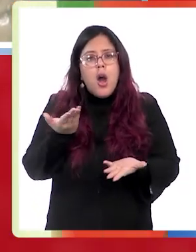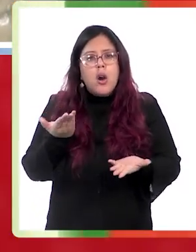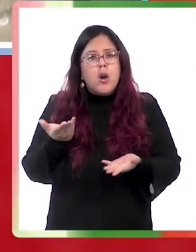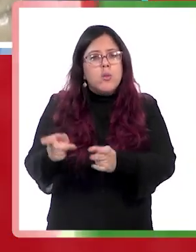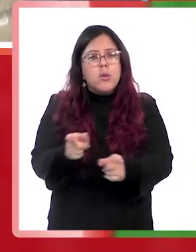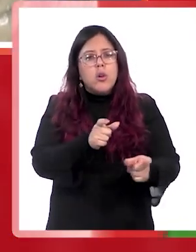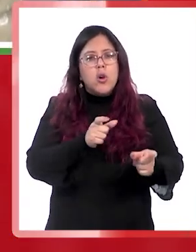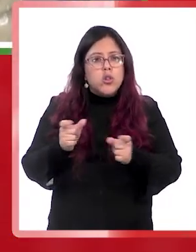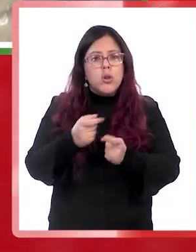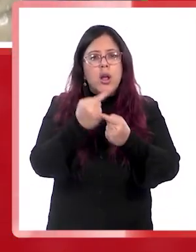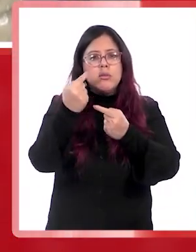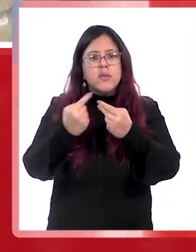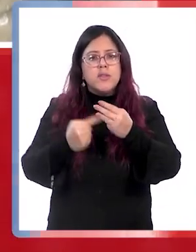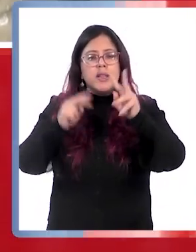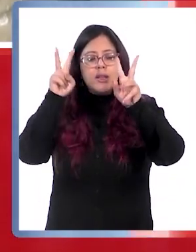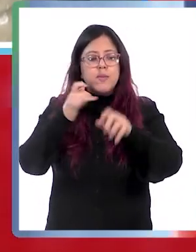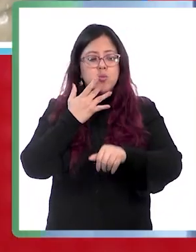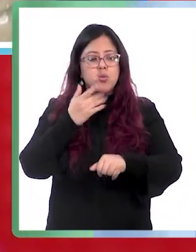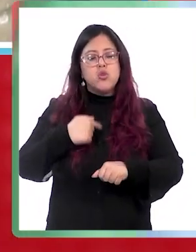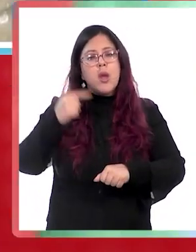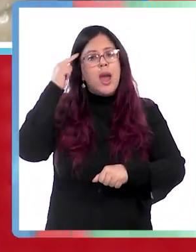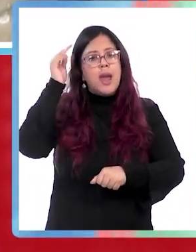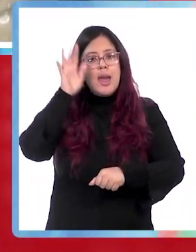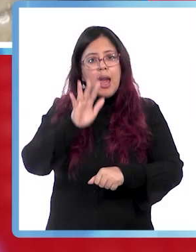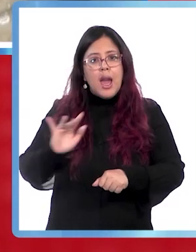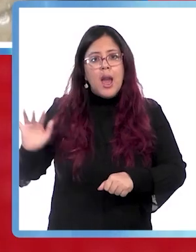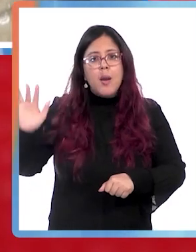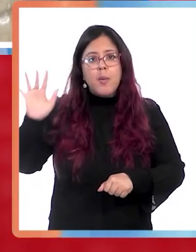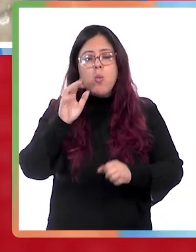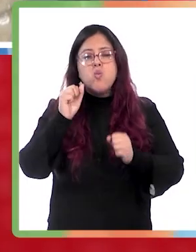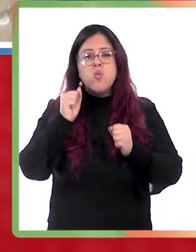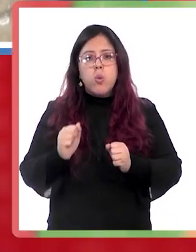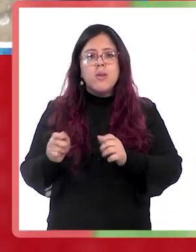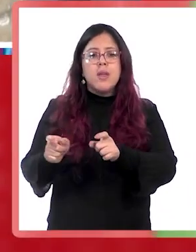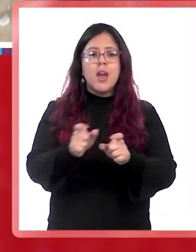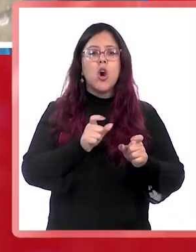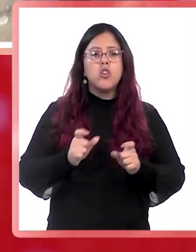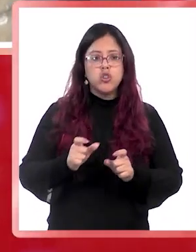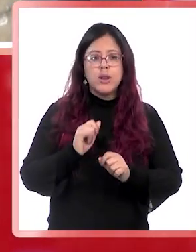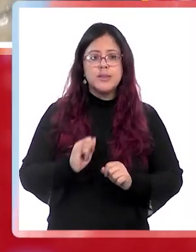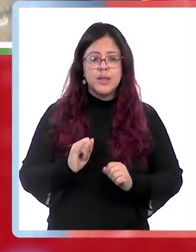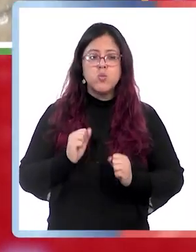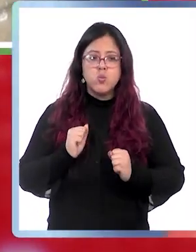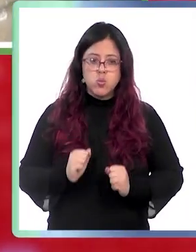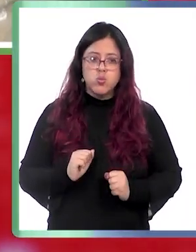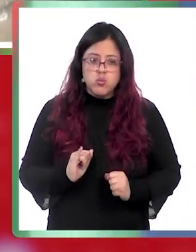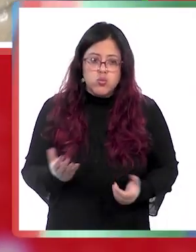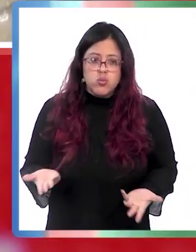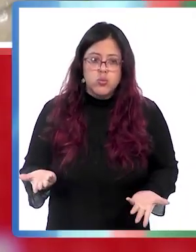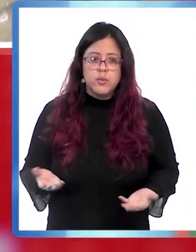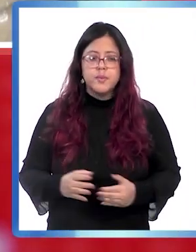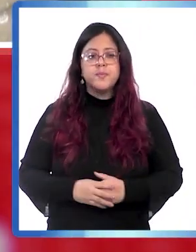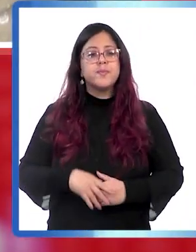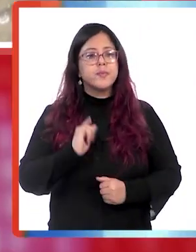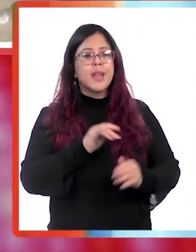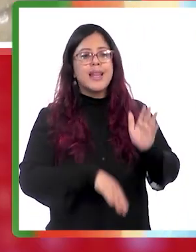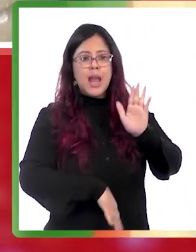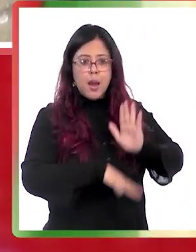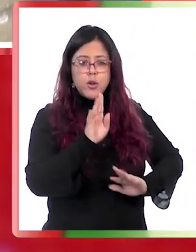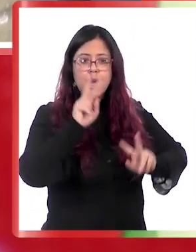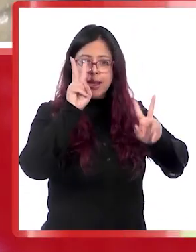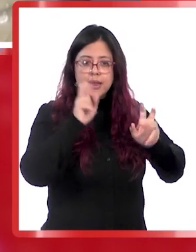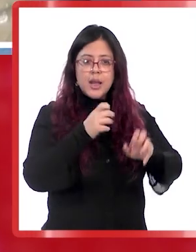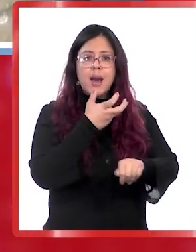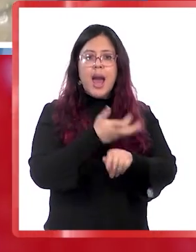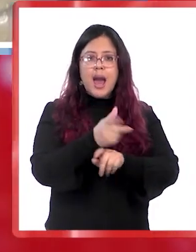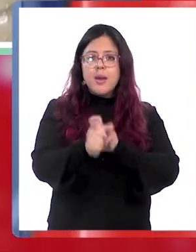controlan los distintos casos? Porque me imagino que se pueden controlar de alguna forma, ¿no? Sí, en la mayoría de los casos en